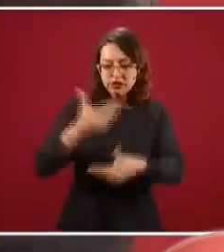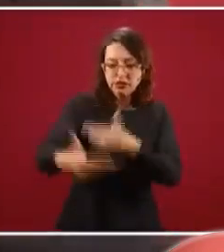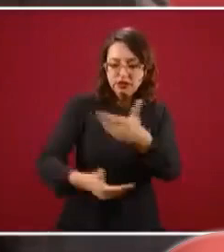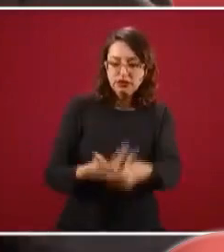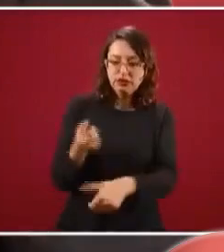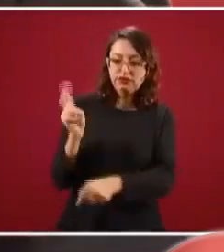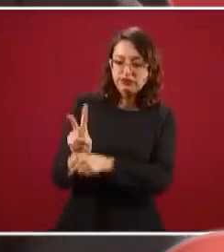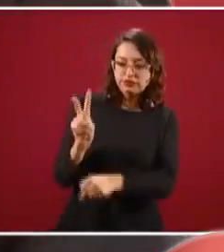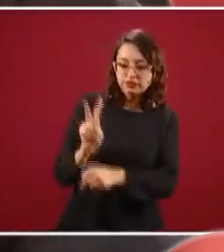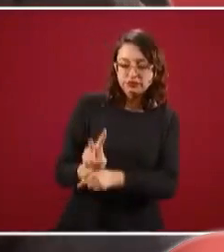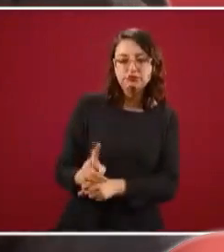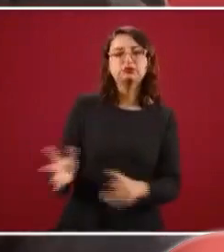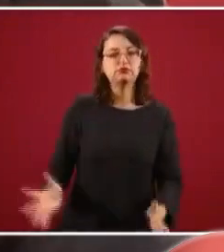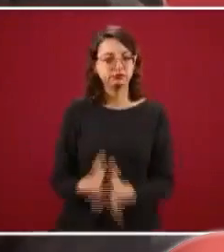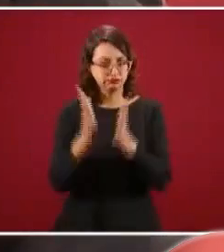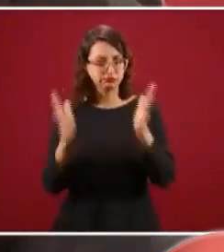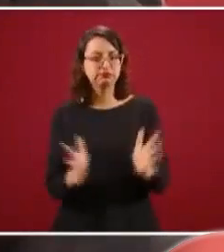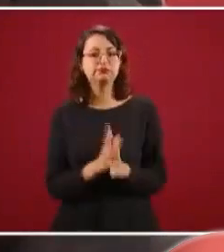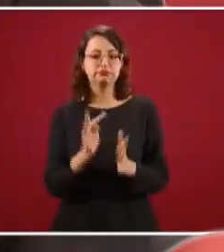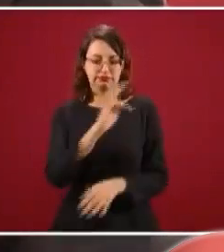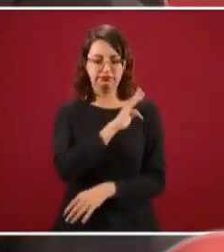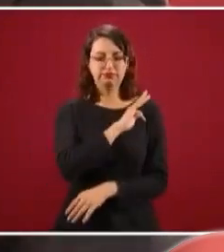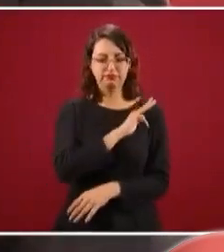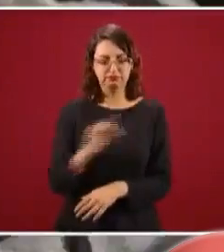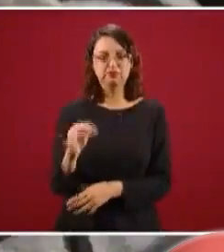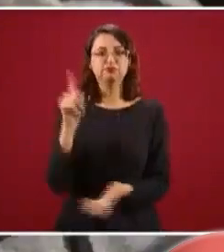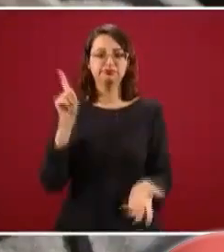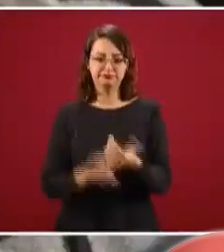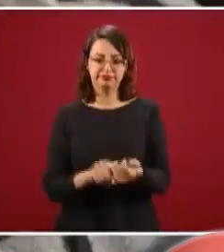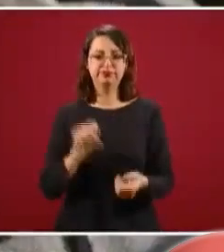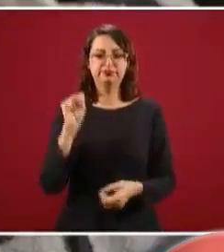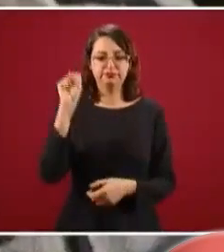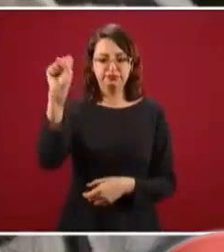de democratización de los sindicatos.